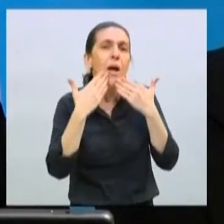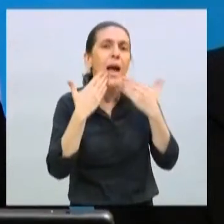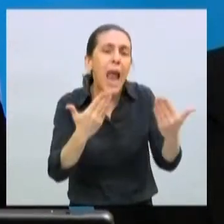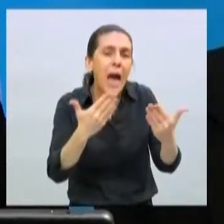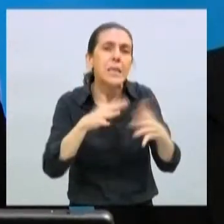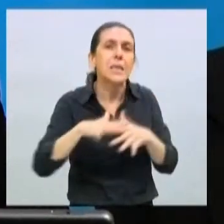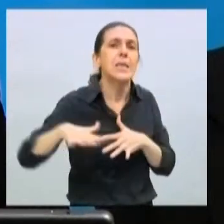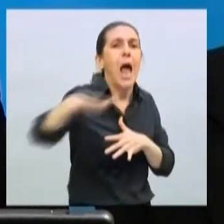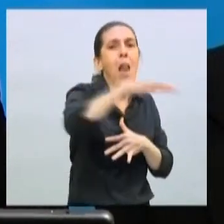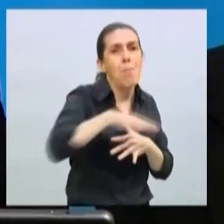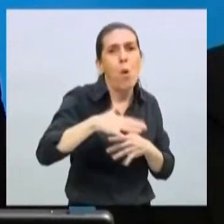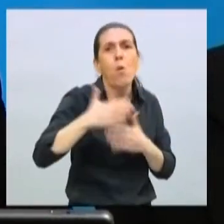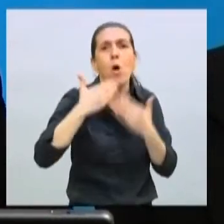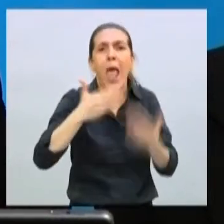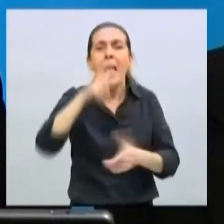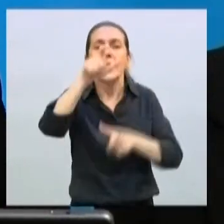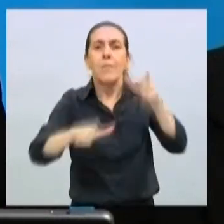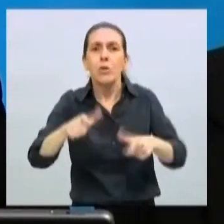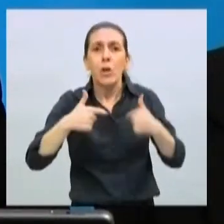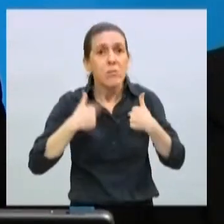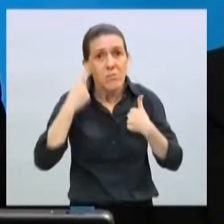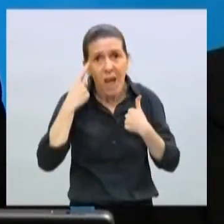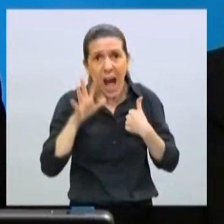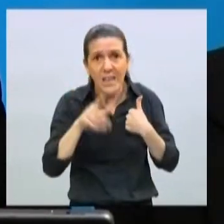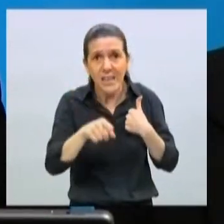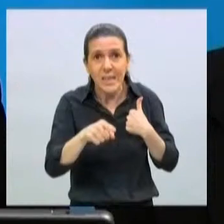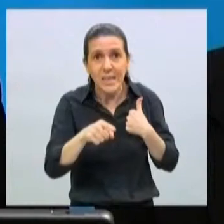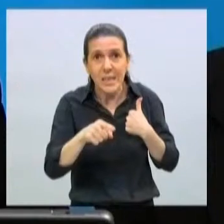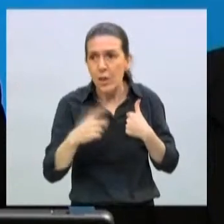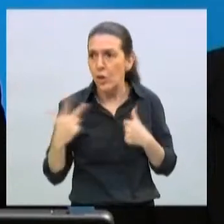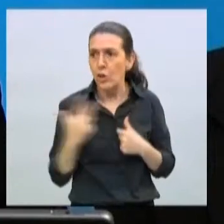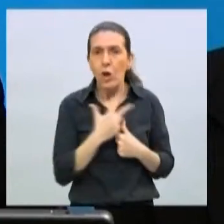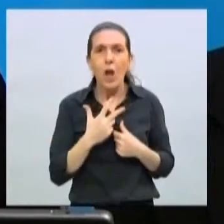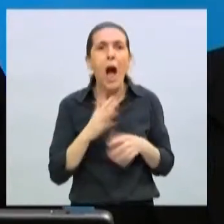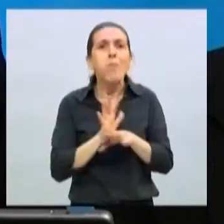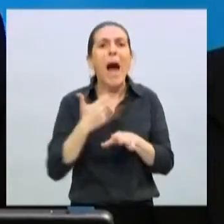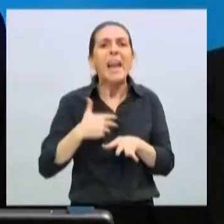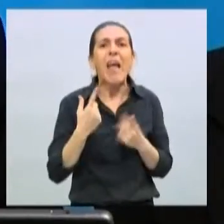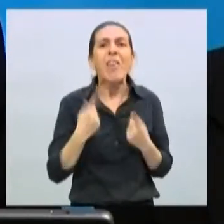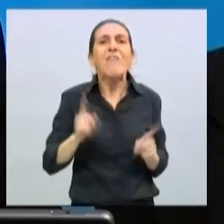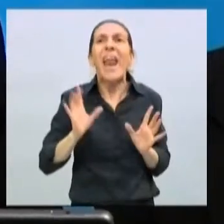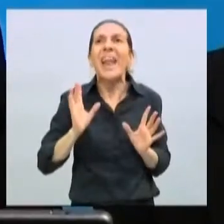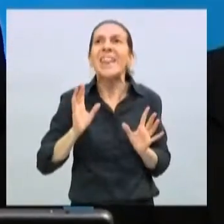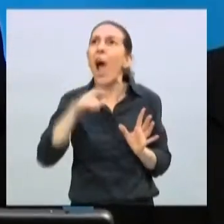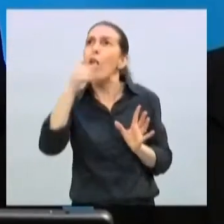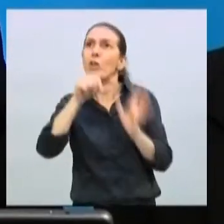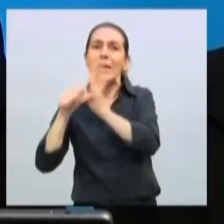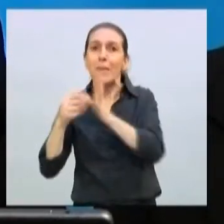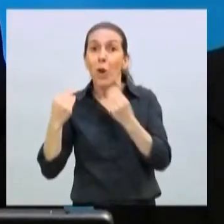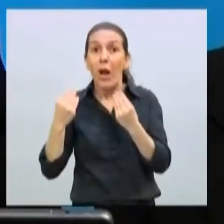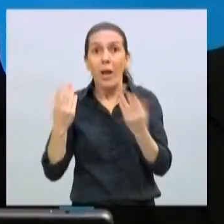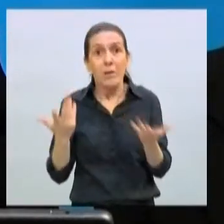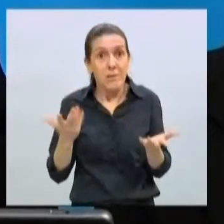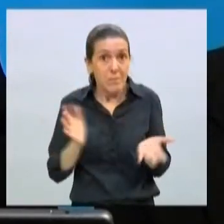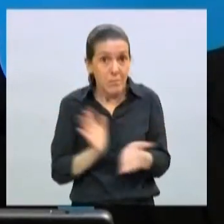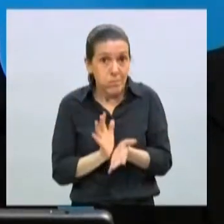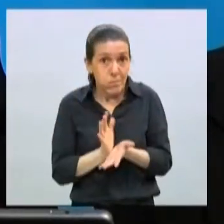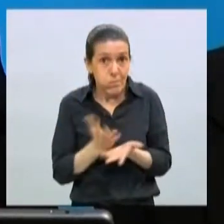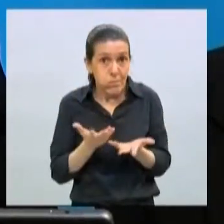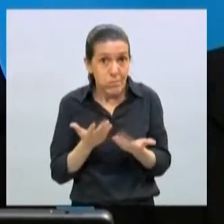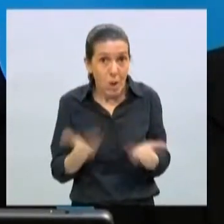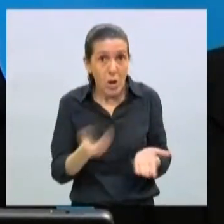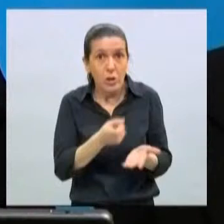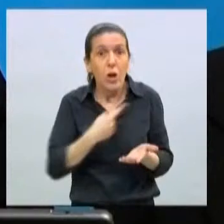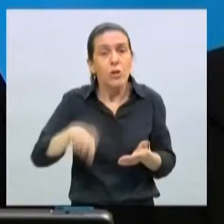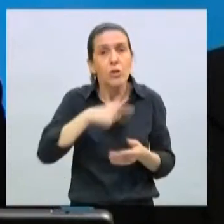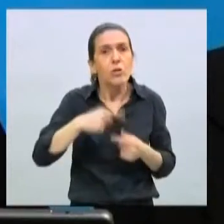pueblo. Yo creo que es eso lo que nos hizo distintos. Y como yo siempre digo, tantas